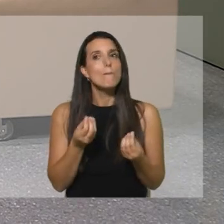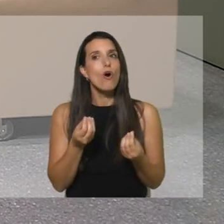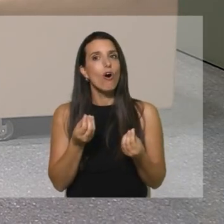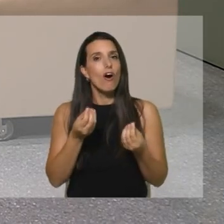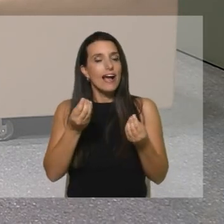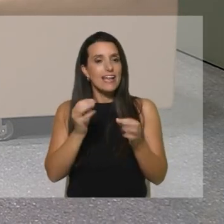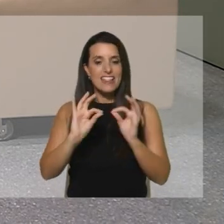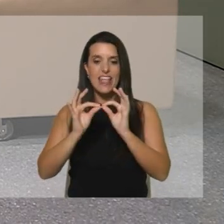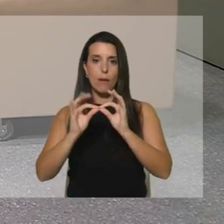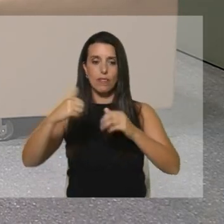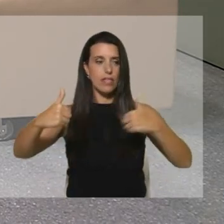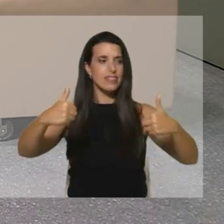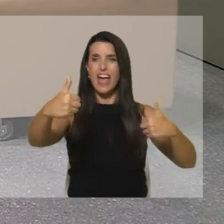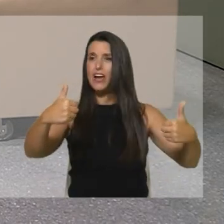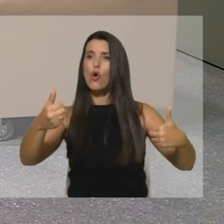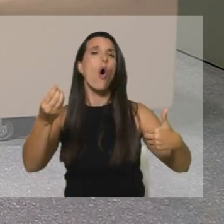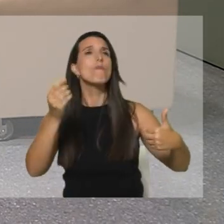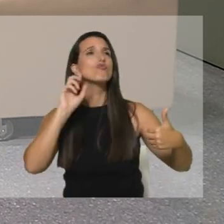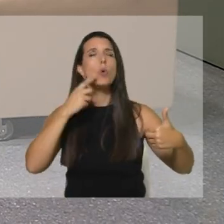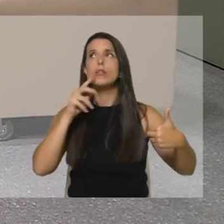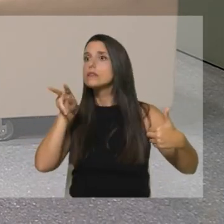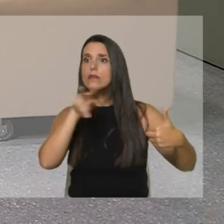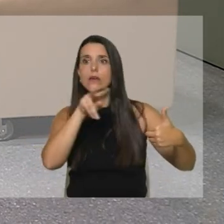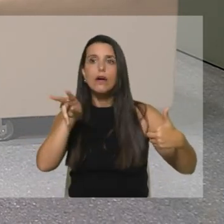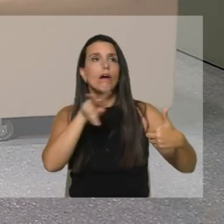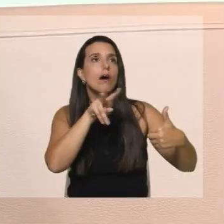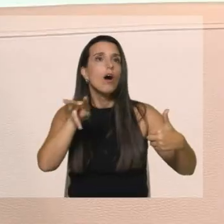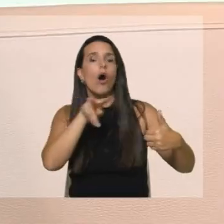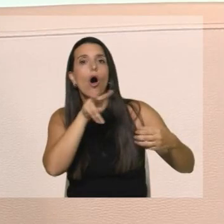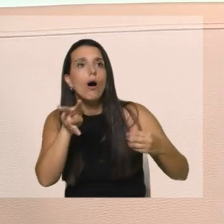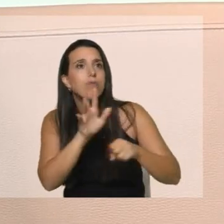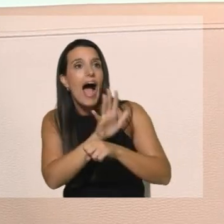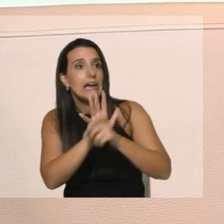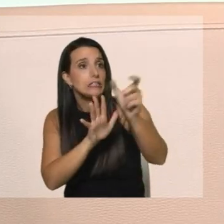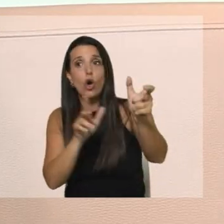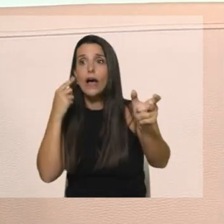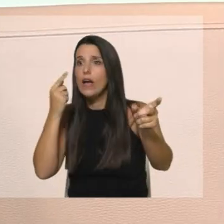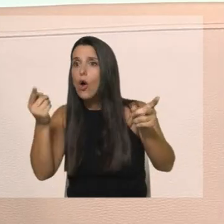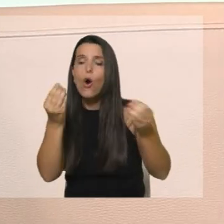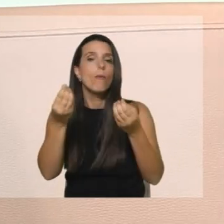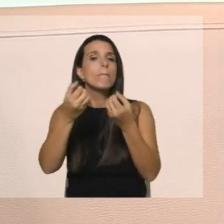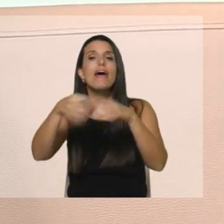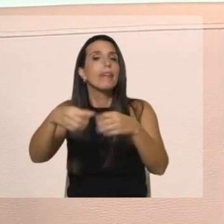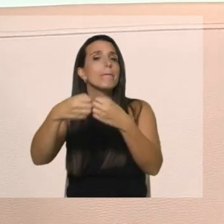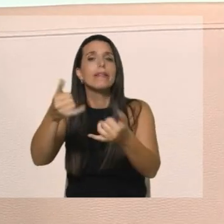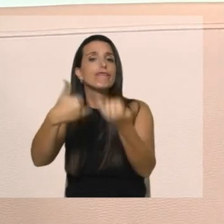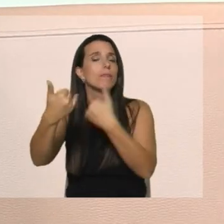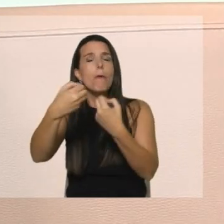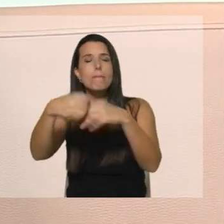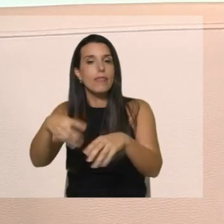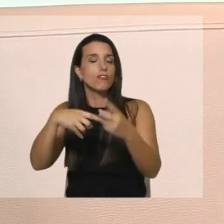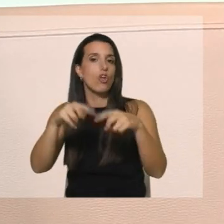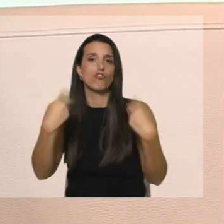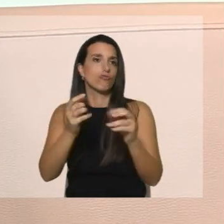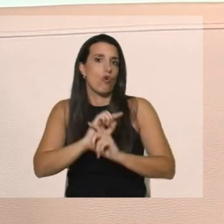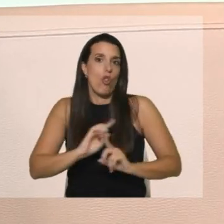posición de las intérpretes en escena que hace que no puedas estar viendo Sí, total. al actor y al oyente. Siempre te vas a perder algo. Y bueno, nosotros queríamos decir,